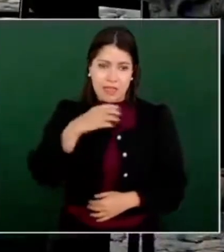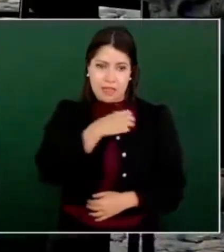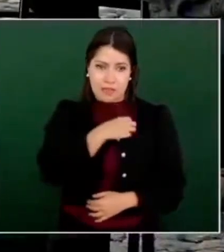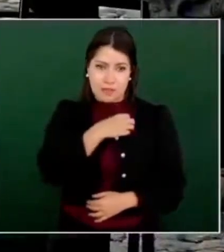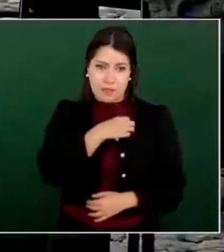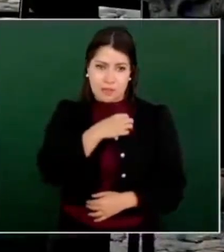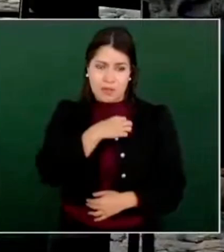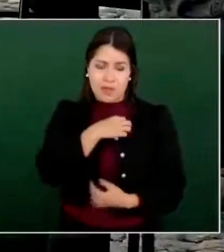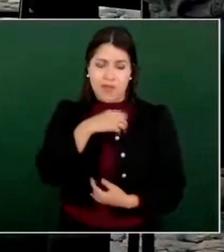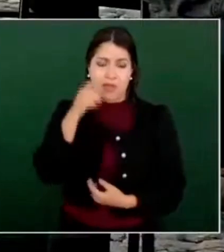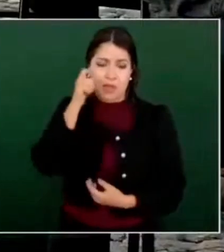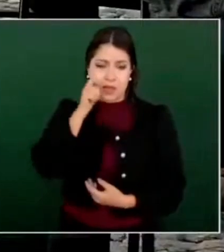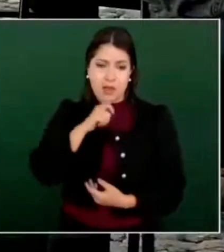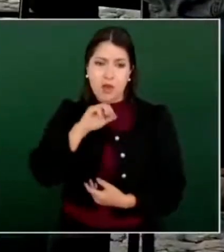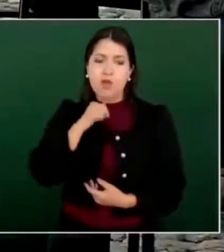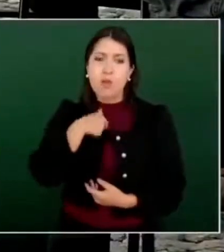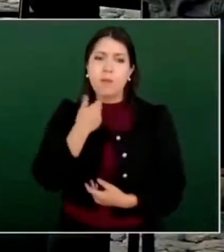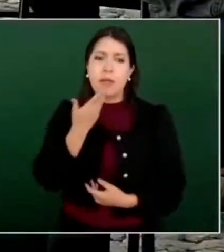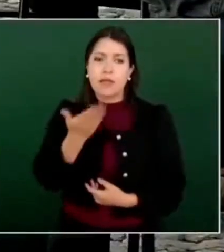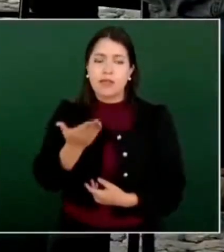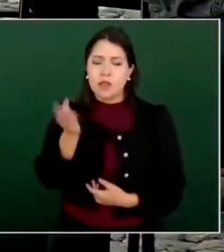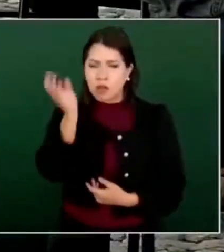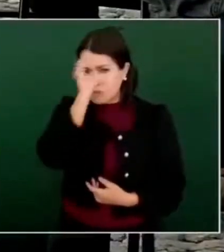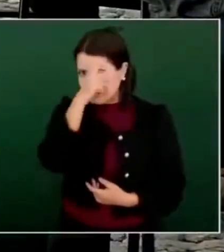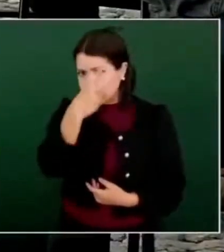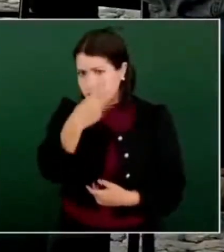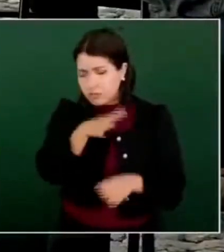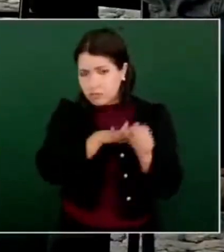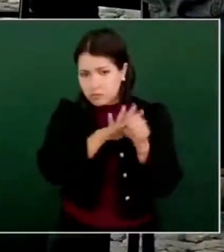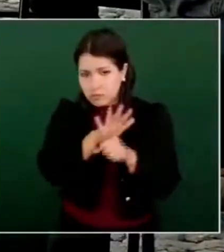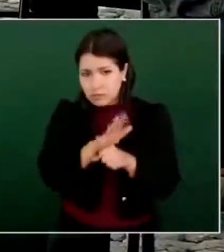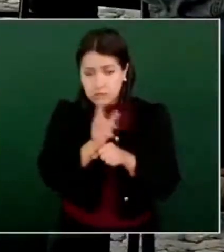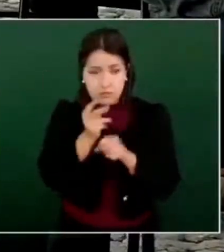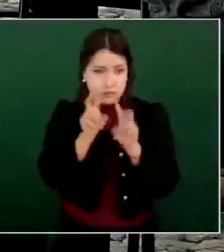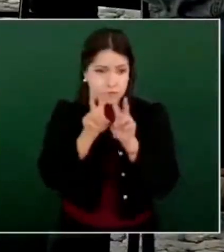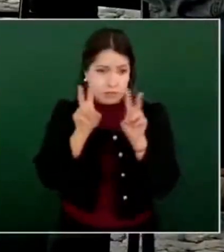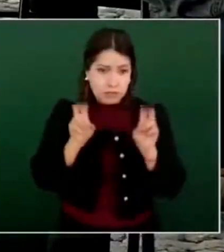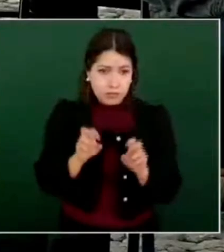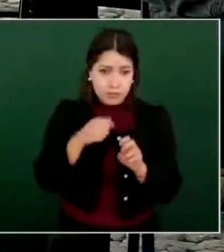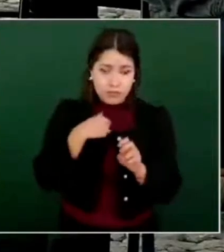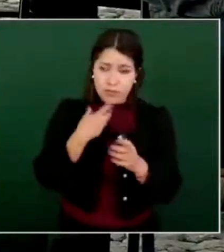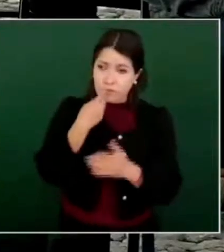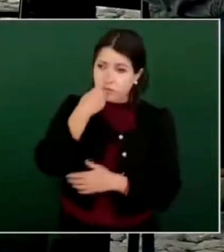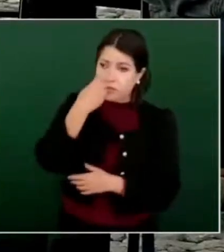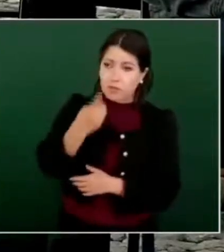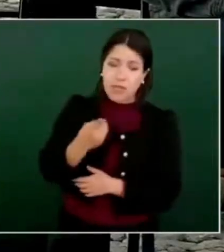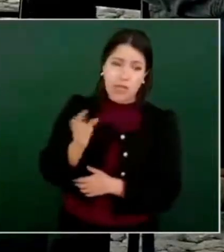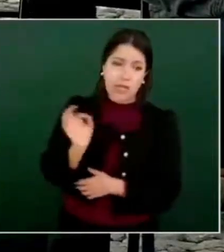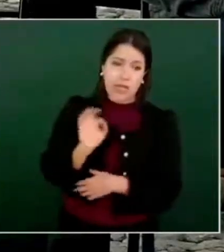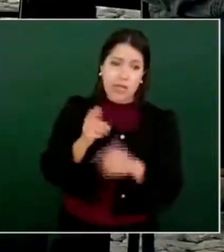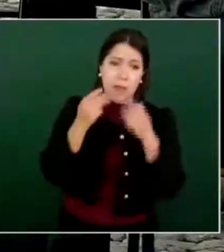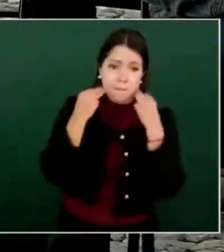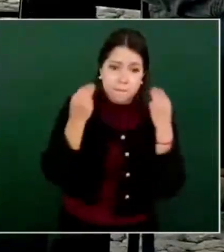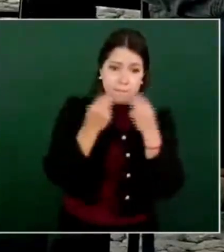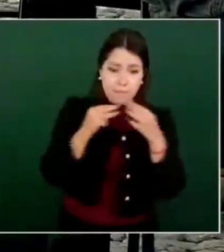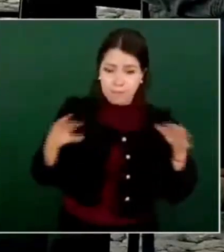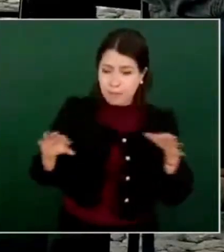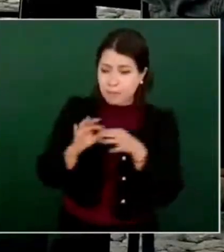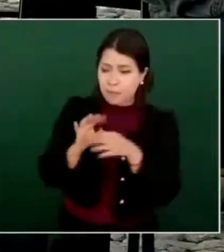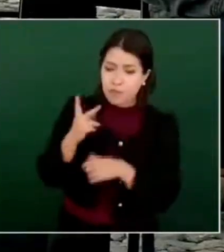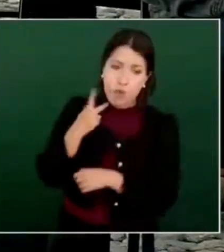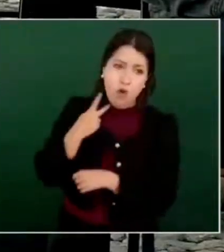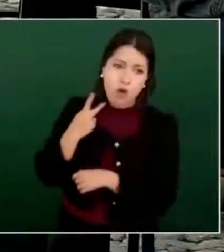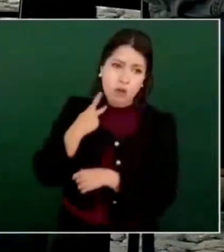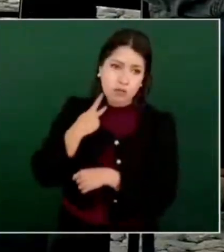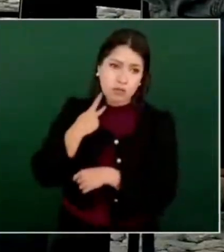este sentido, bueno, pedirle su opinión si ante este tipo de señalamientos que se han hecho sobre presuntos vínculos de figuras políticas con